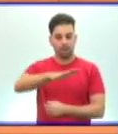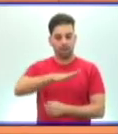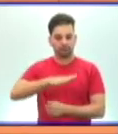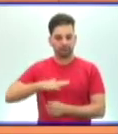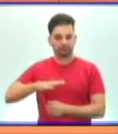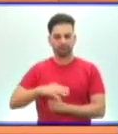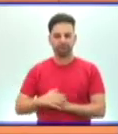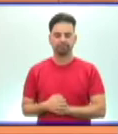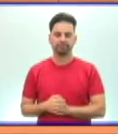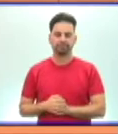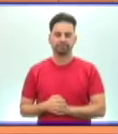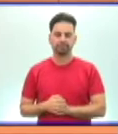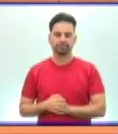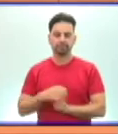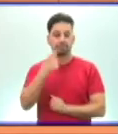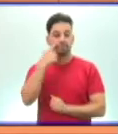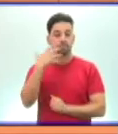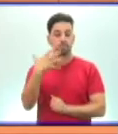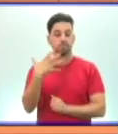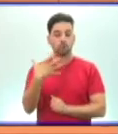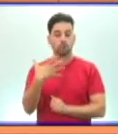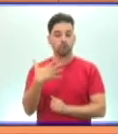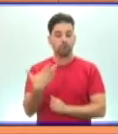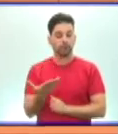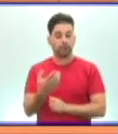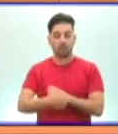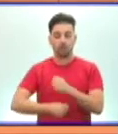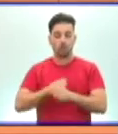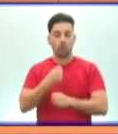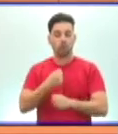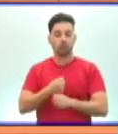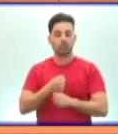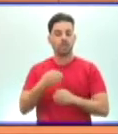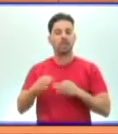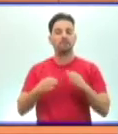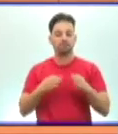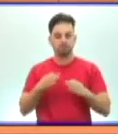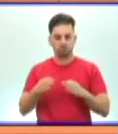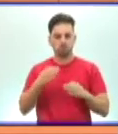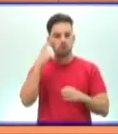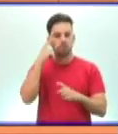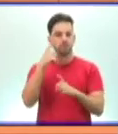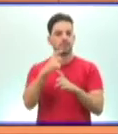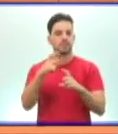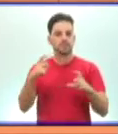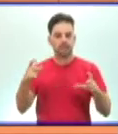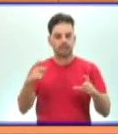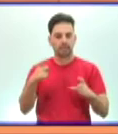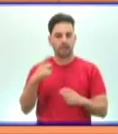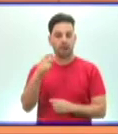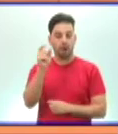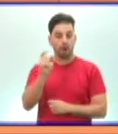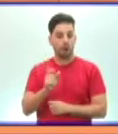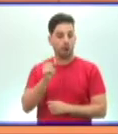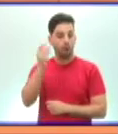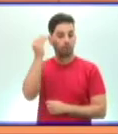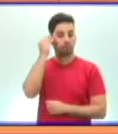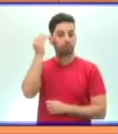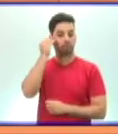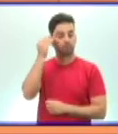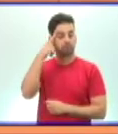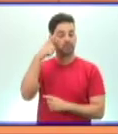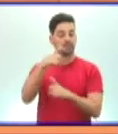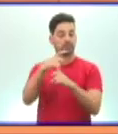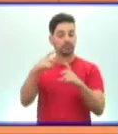se utilice la ciencia en función de ella, que ese sistema de conocimientos sea aplicado a la sociedad